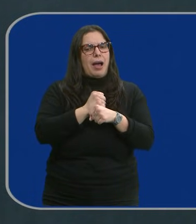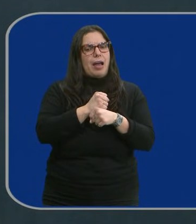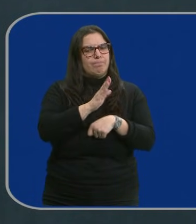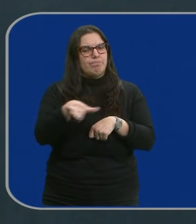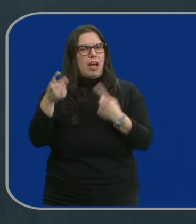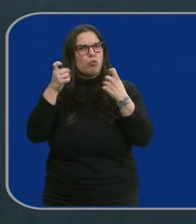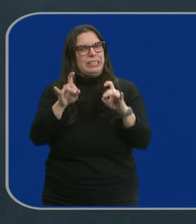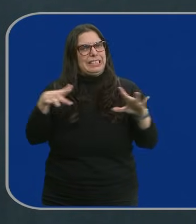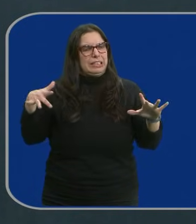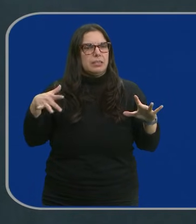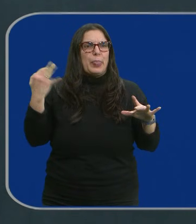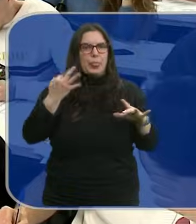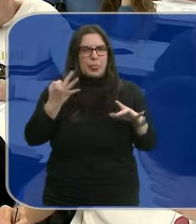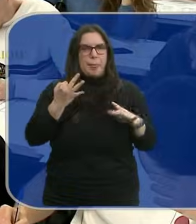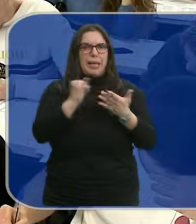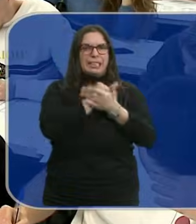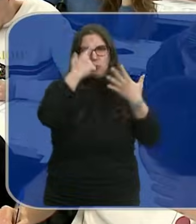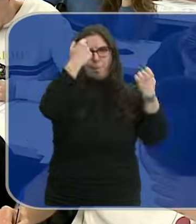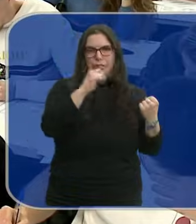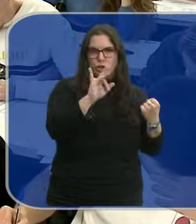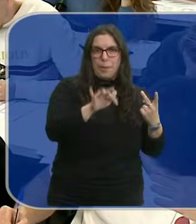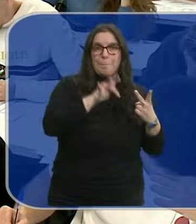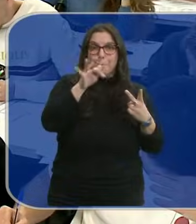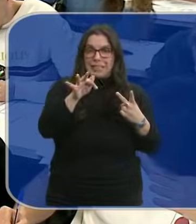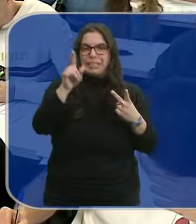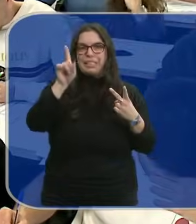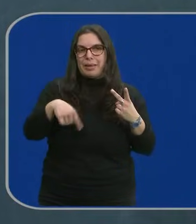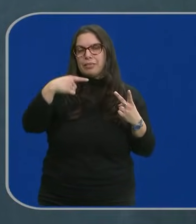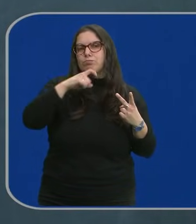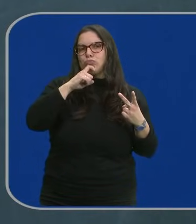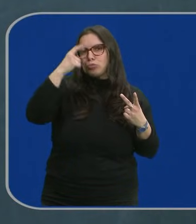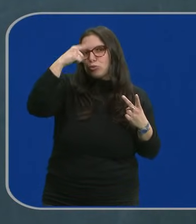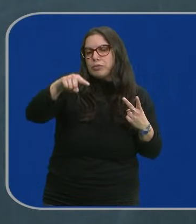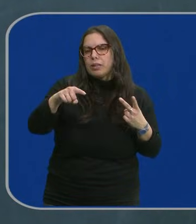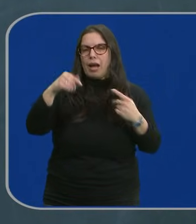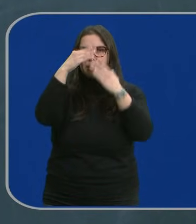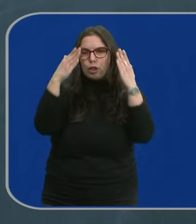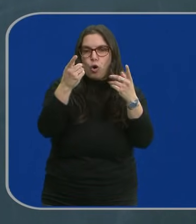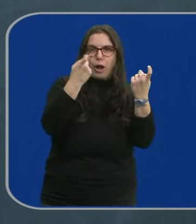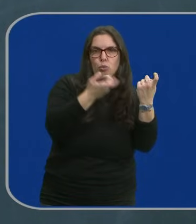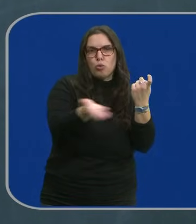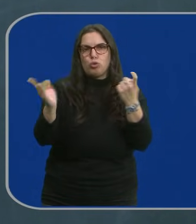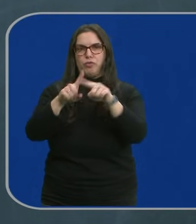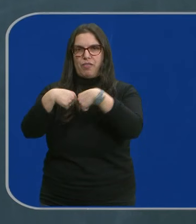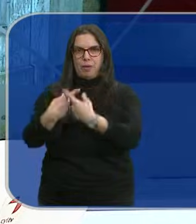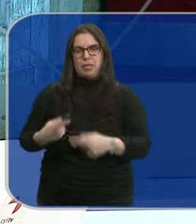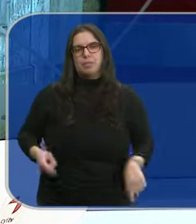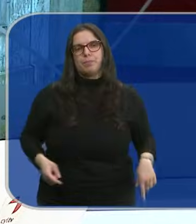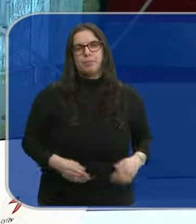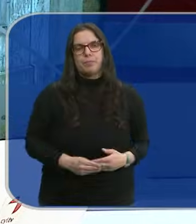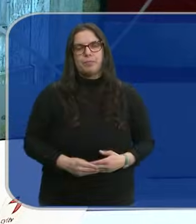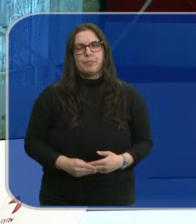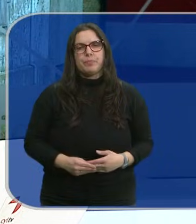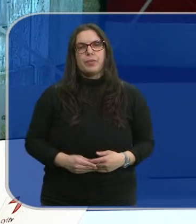sensibles, por lo que no solo tienen que dominar la asignatura, sino saber cómo atender a los alumnos y sus familias.